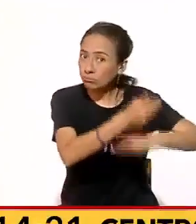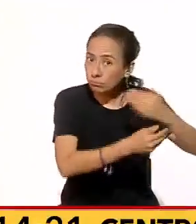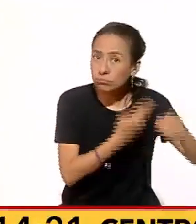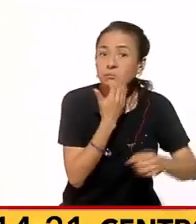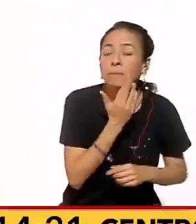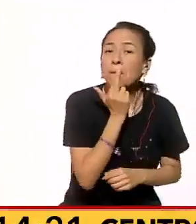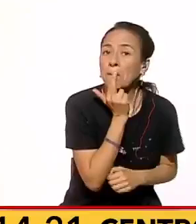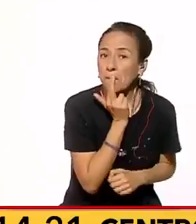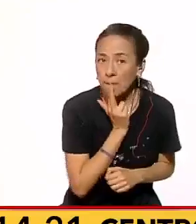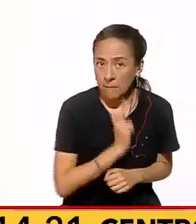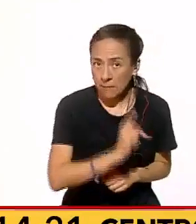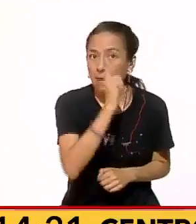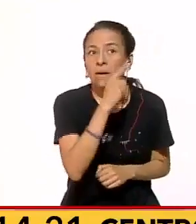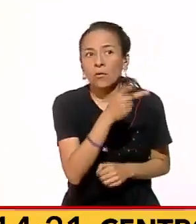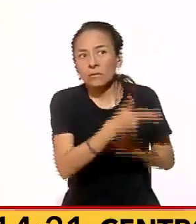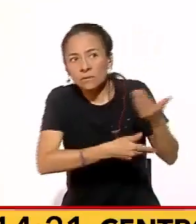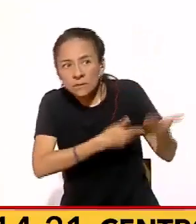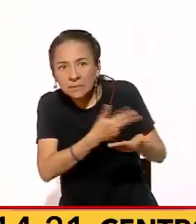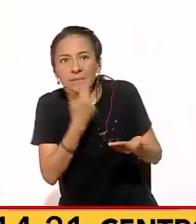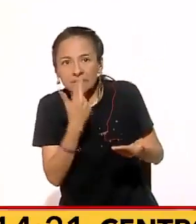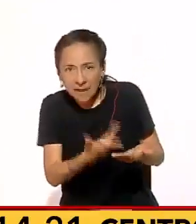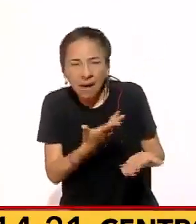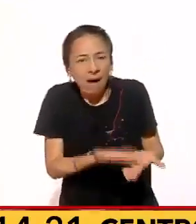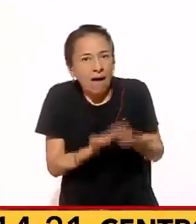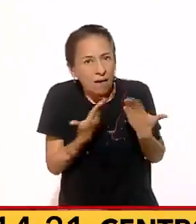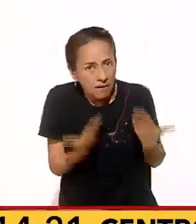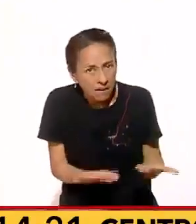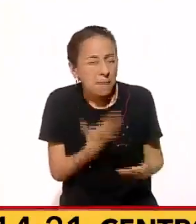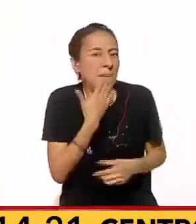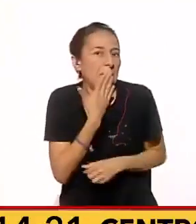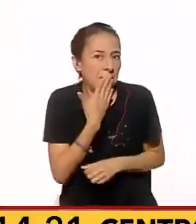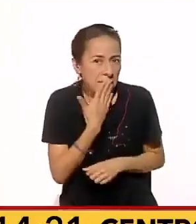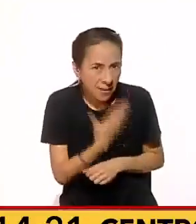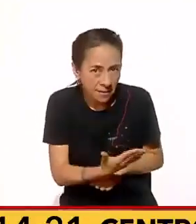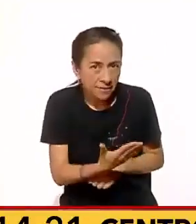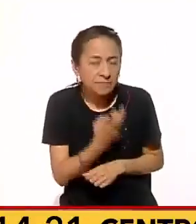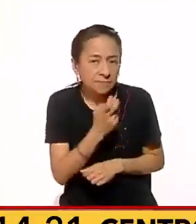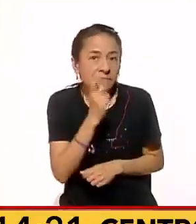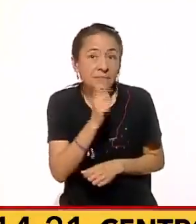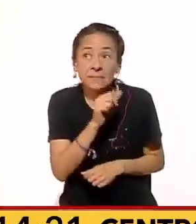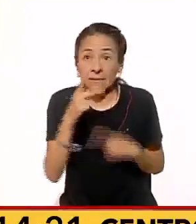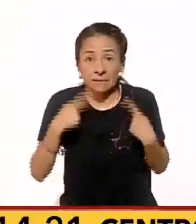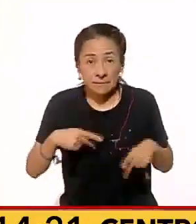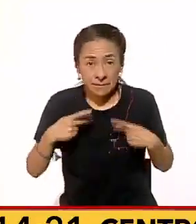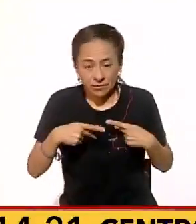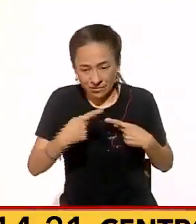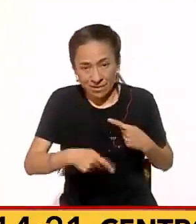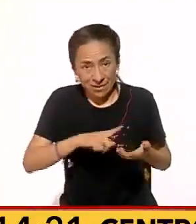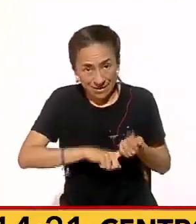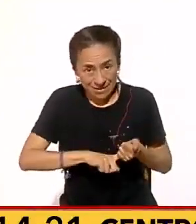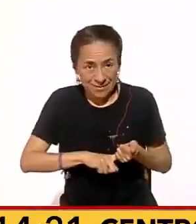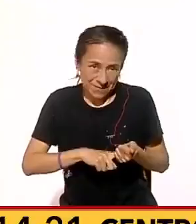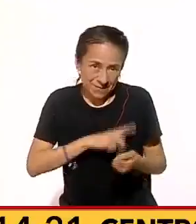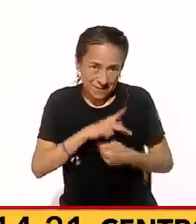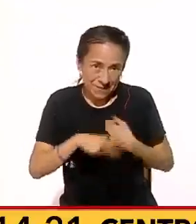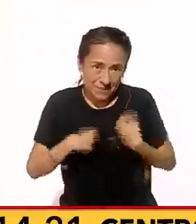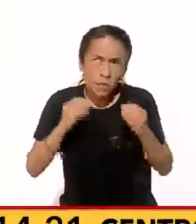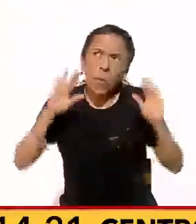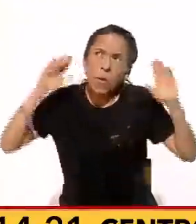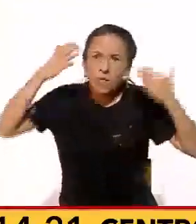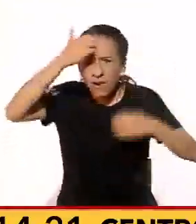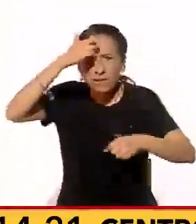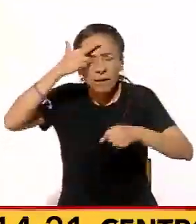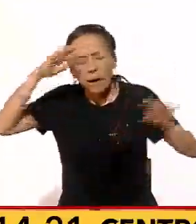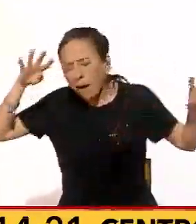para tener mejores servicios que ahora han atrapado la atención de nacionales y extranjeros que